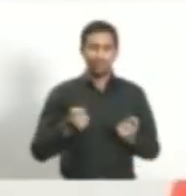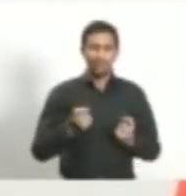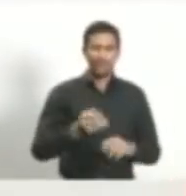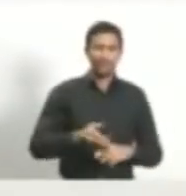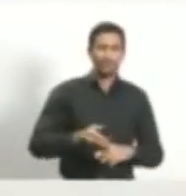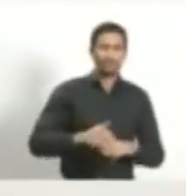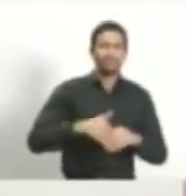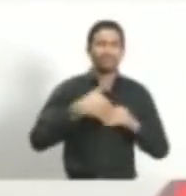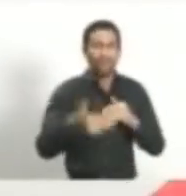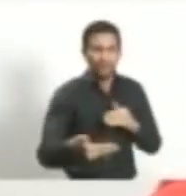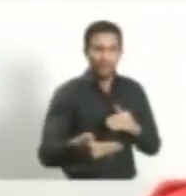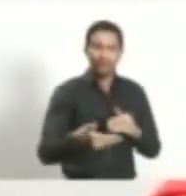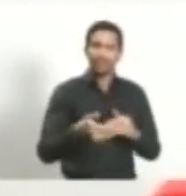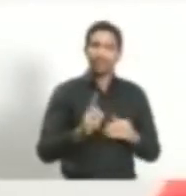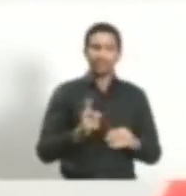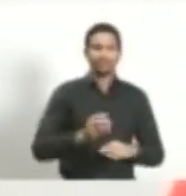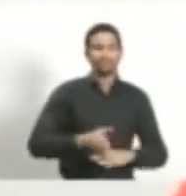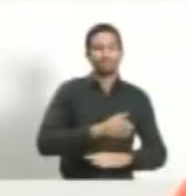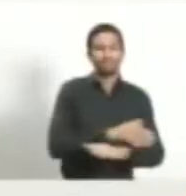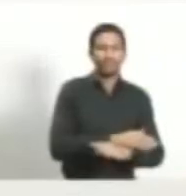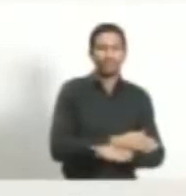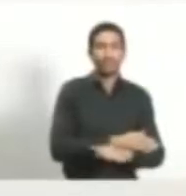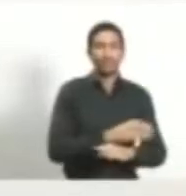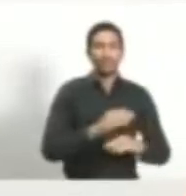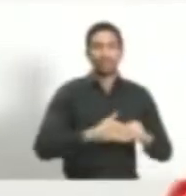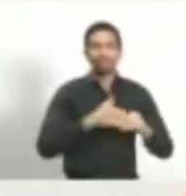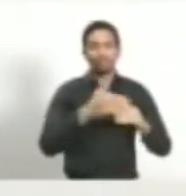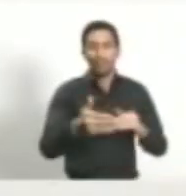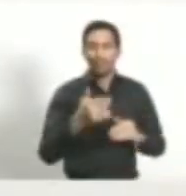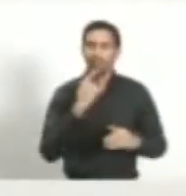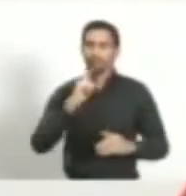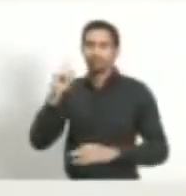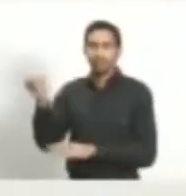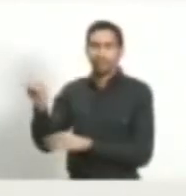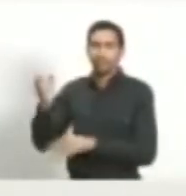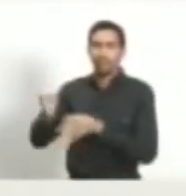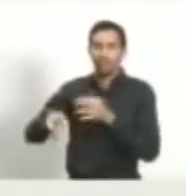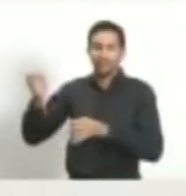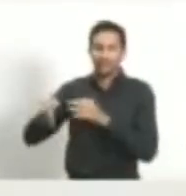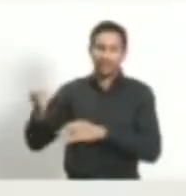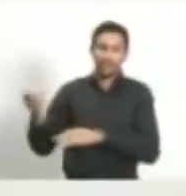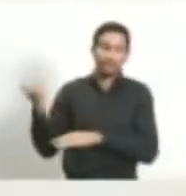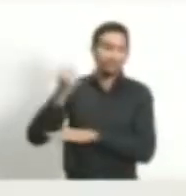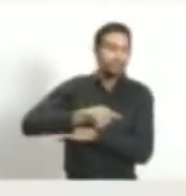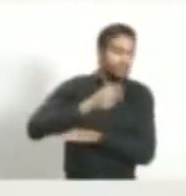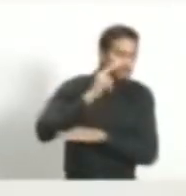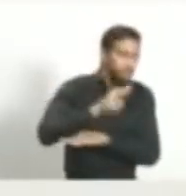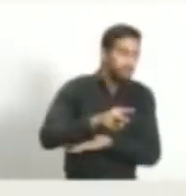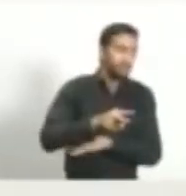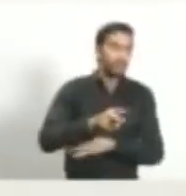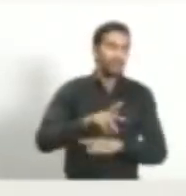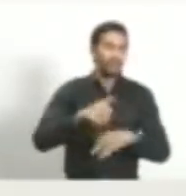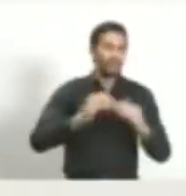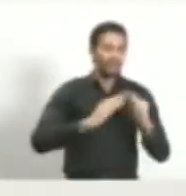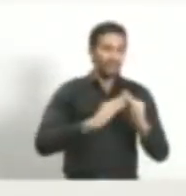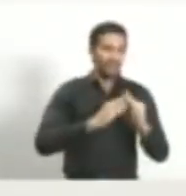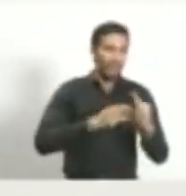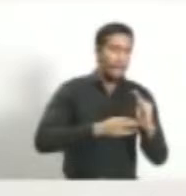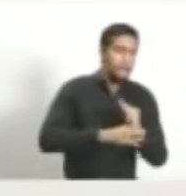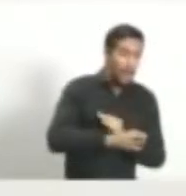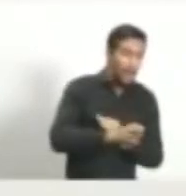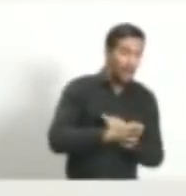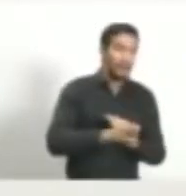control posterior a través de la autoridad judicial. Entonces es la autoridad judicial que después va a mirar si ese procedimiento